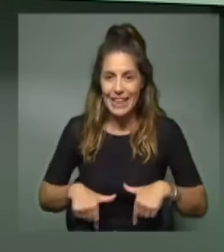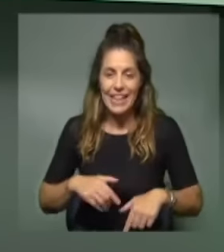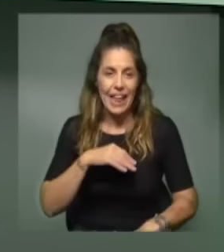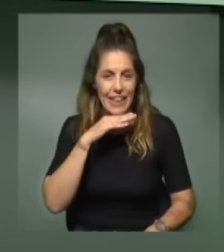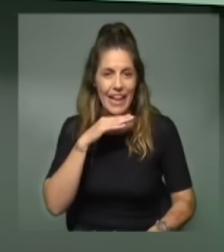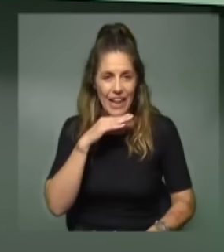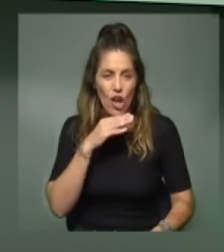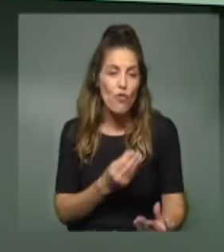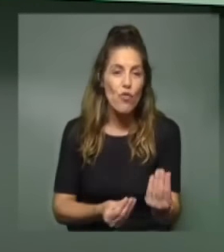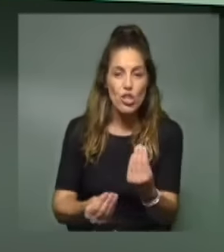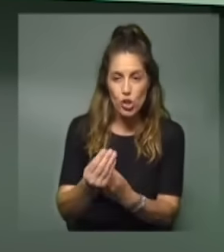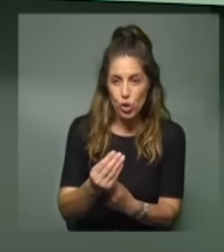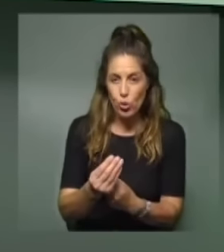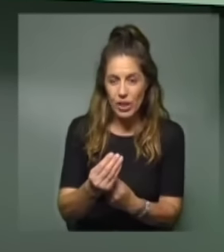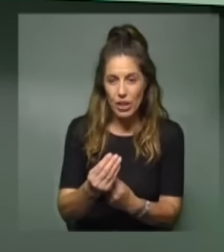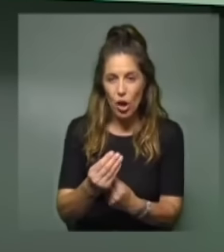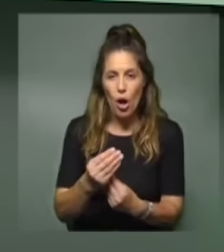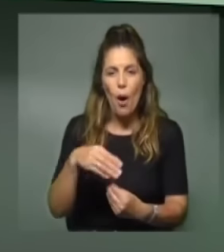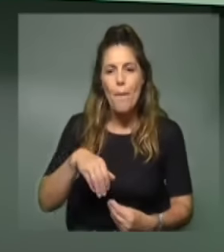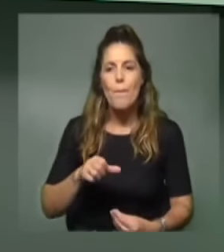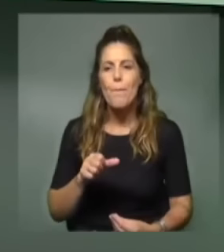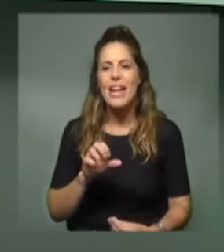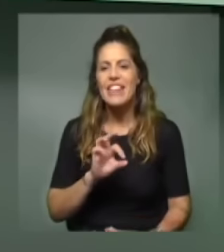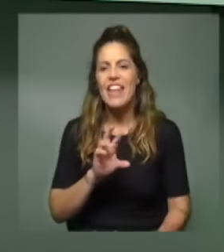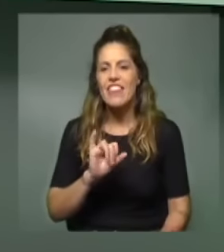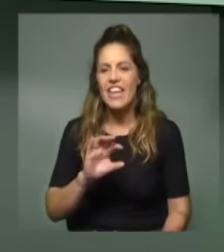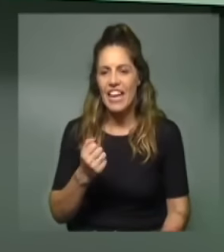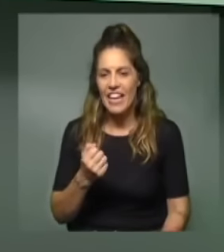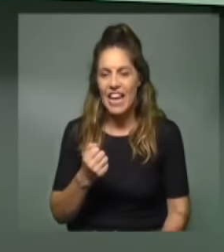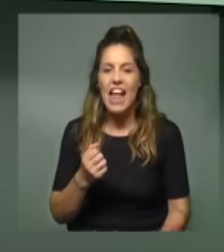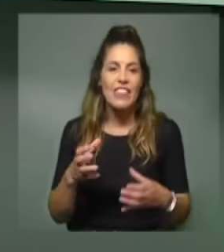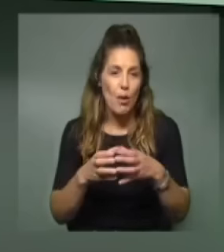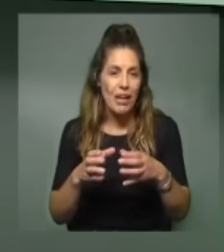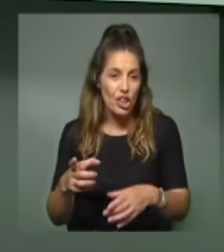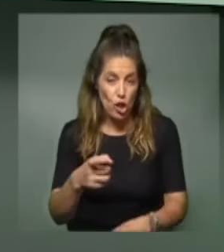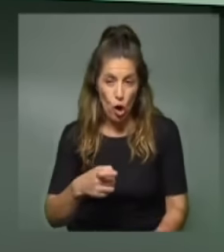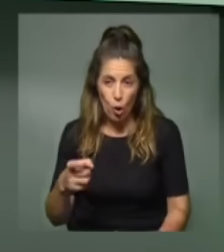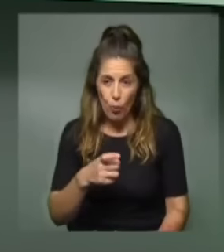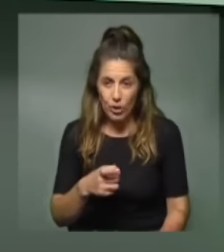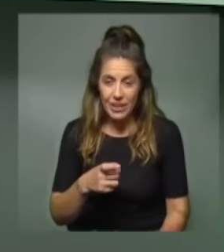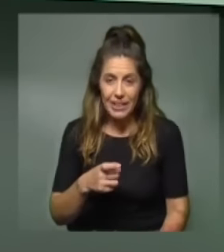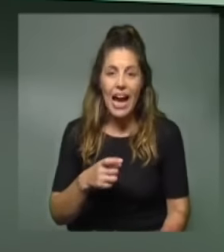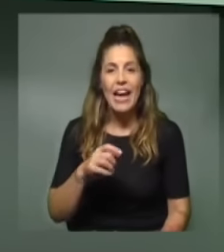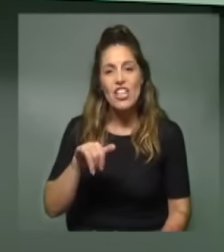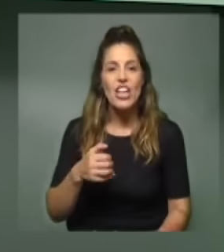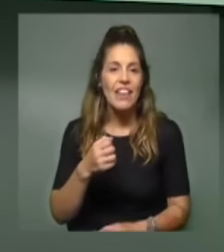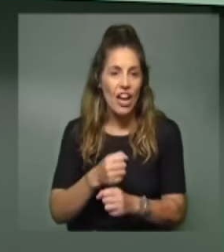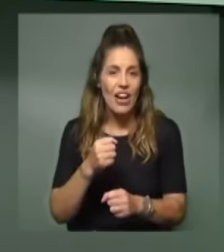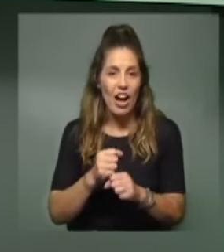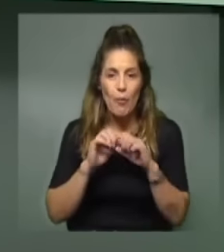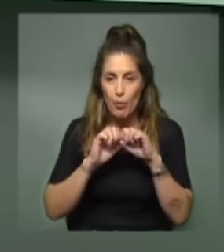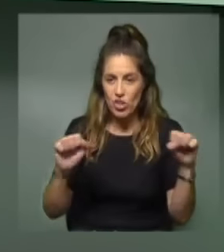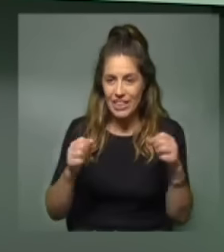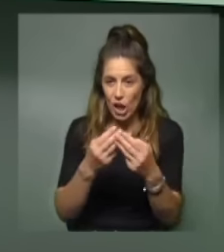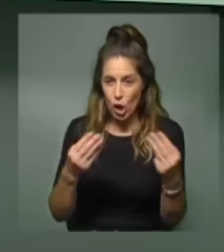Y fue sustituido por Marcelo metediera quien pertenece al partido comunista y se venía desempeñando como secretario general en